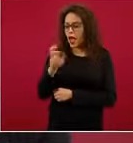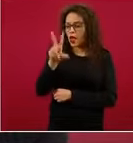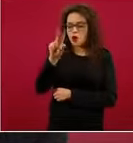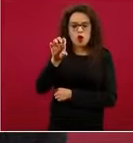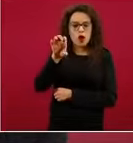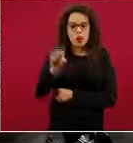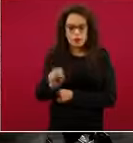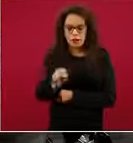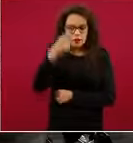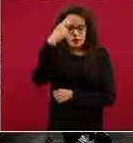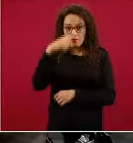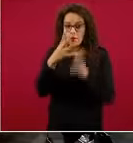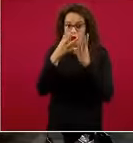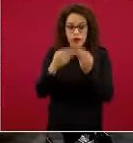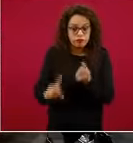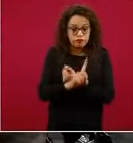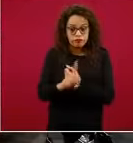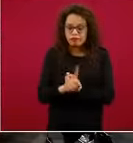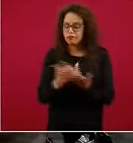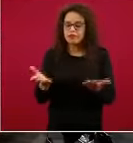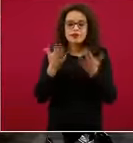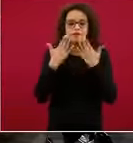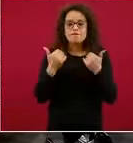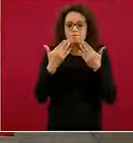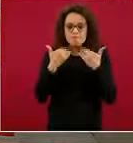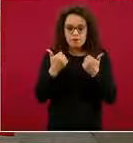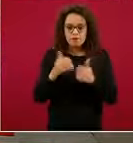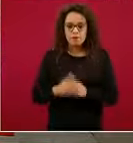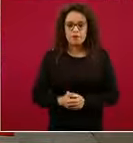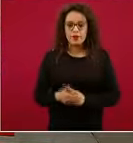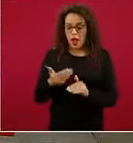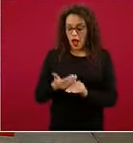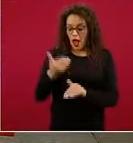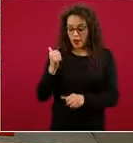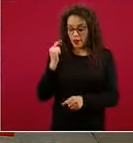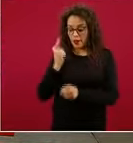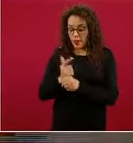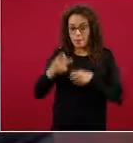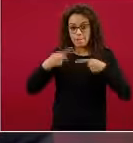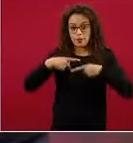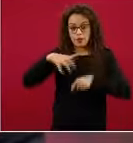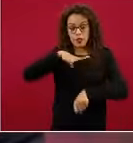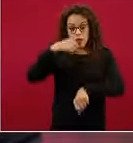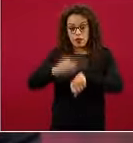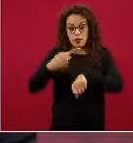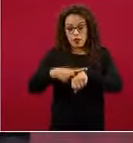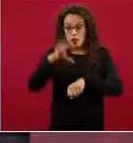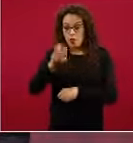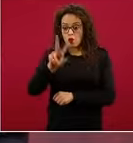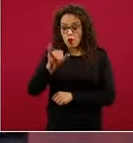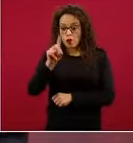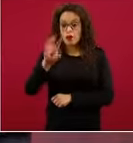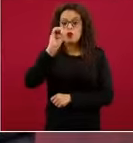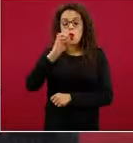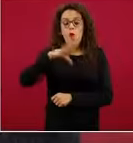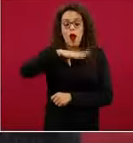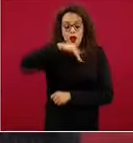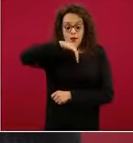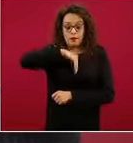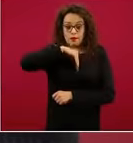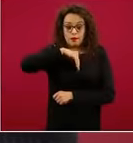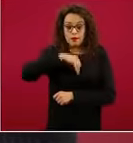las cosas por sí misma. Detectar personas enfermas de COVID o personas que portan el COVID y tienen capacidad